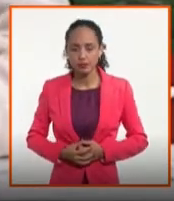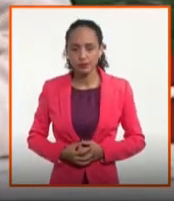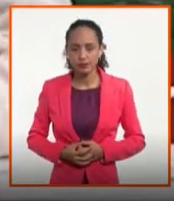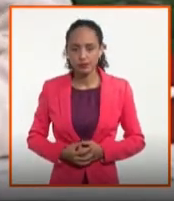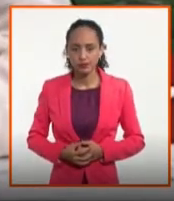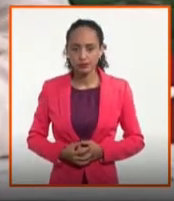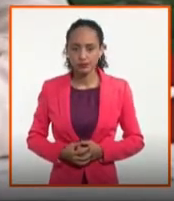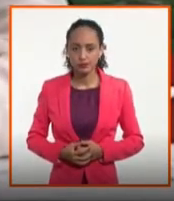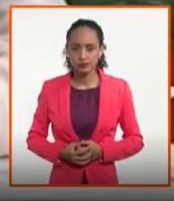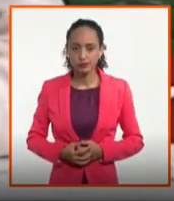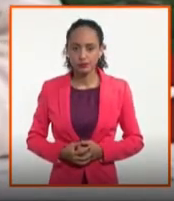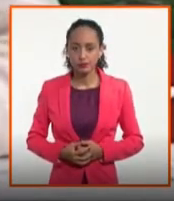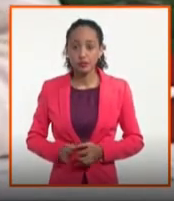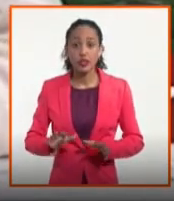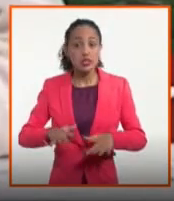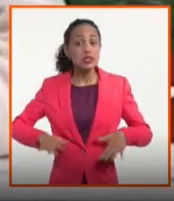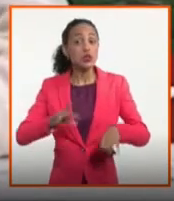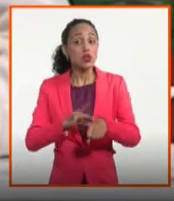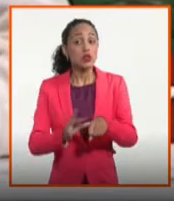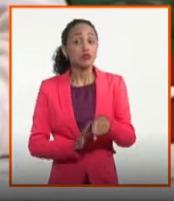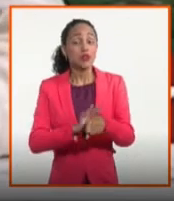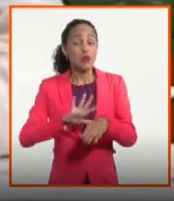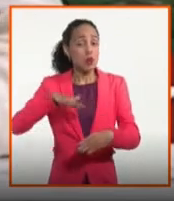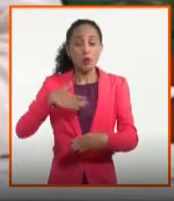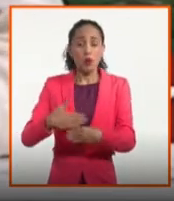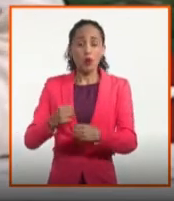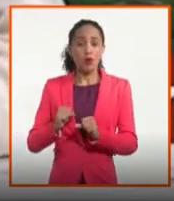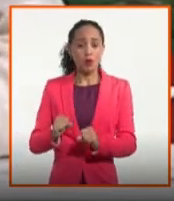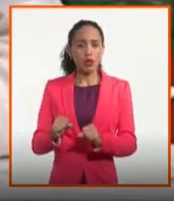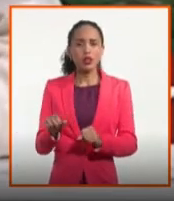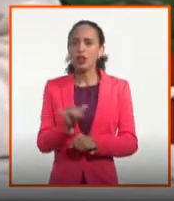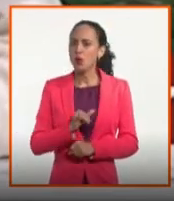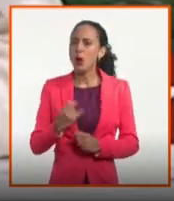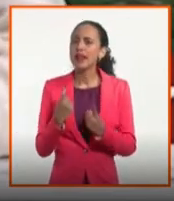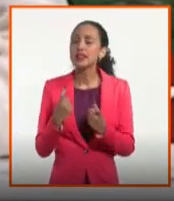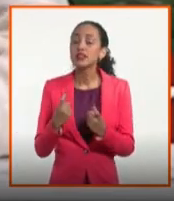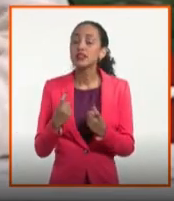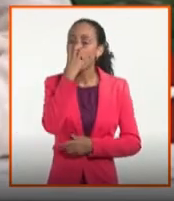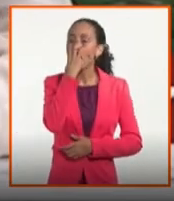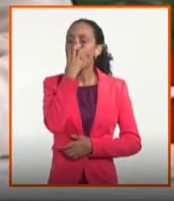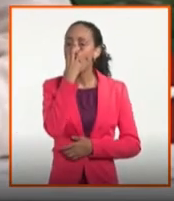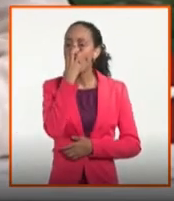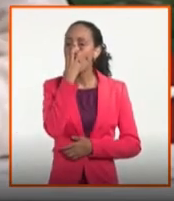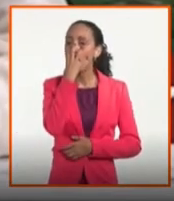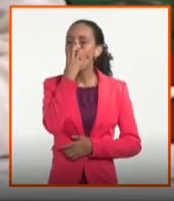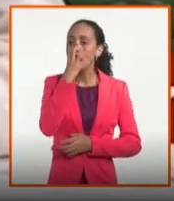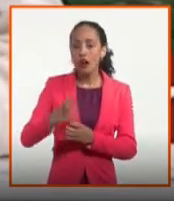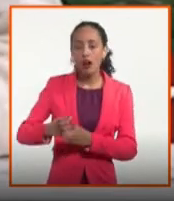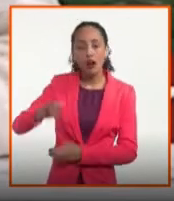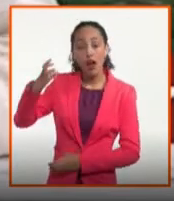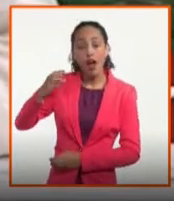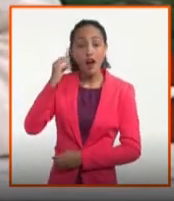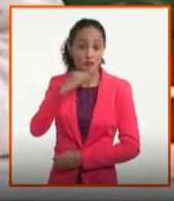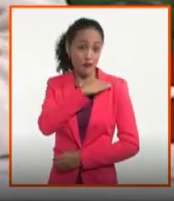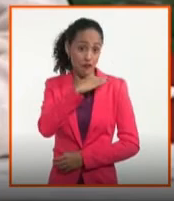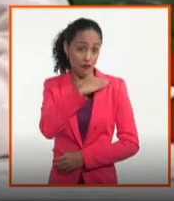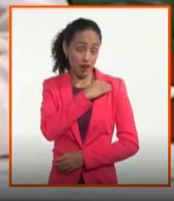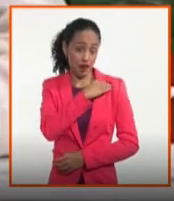cuando más arreciaba estaba el bloqueo tuvimos necesidades de oxígeno y que la afa las fuerzas armadas